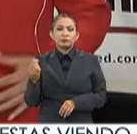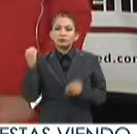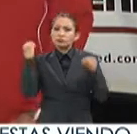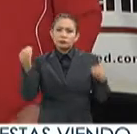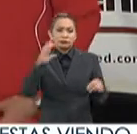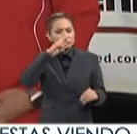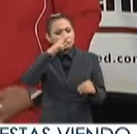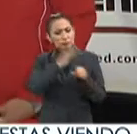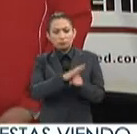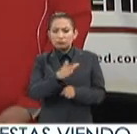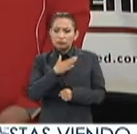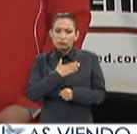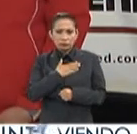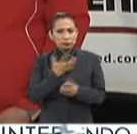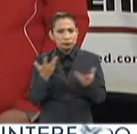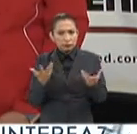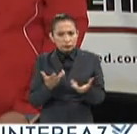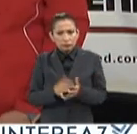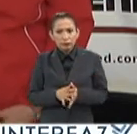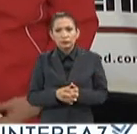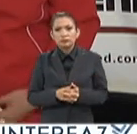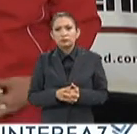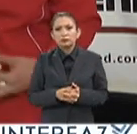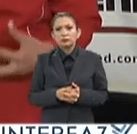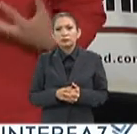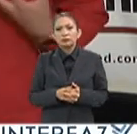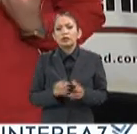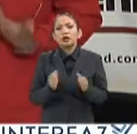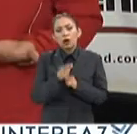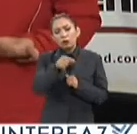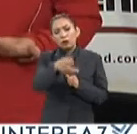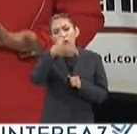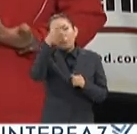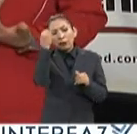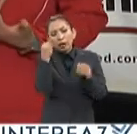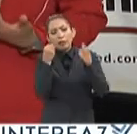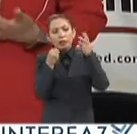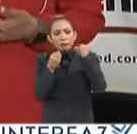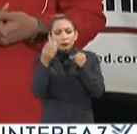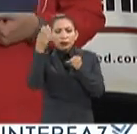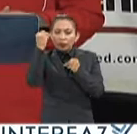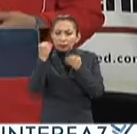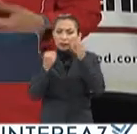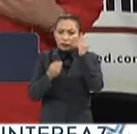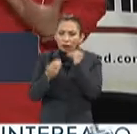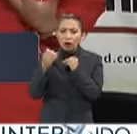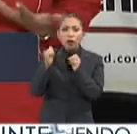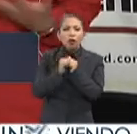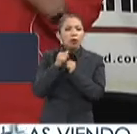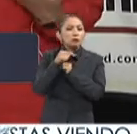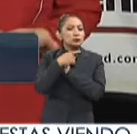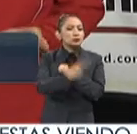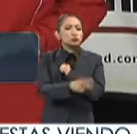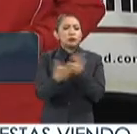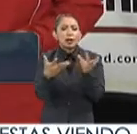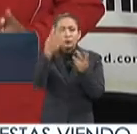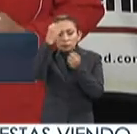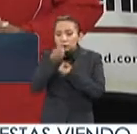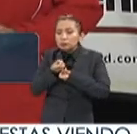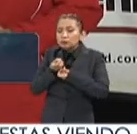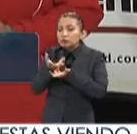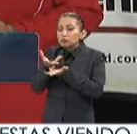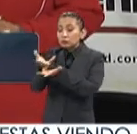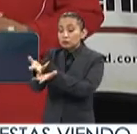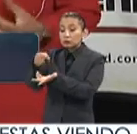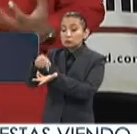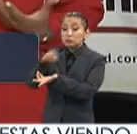mucha responsabilidad con lo que estás aprendiendo, con lo que estás transmitiendo,